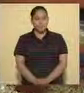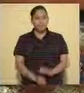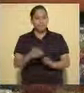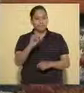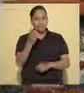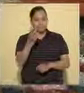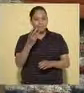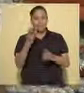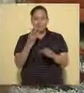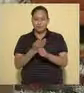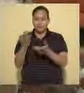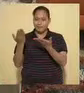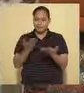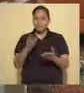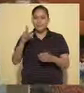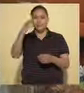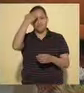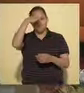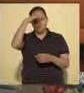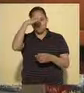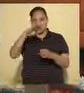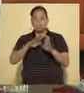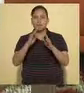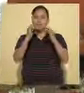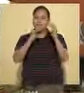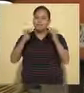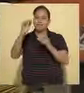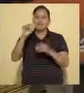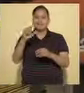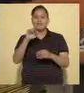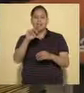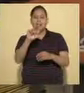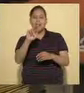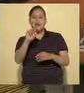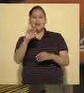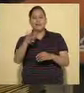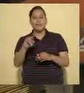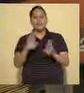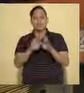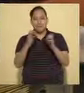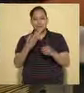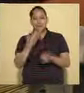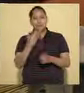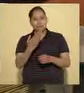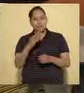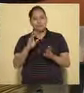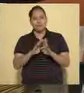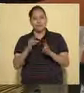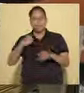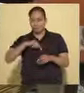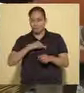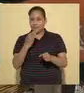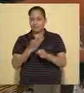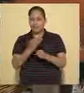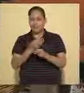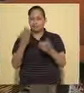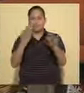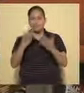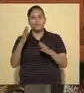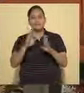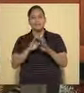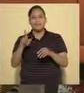Claro que sí, ya se encuentra con nosotros nuestro experto en superación, Martín Aparicio. Sí. ¿Cómo estás? Bien, Kiki, aquí bueno, andamos. Qué bueno, qué